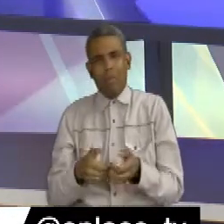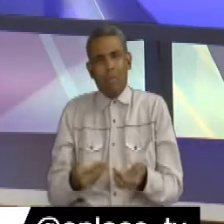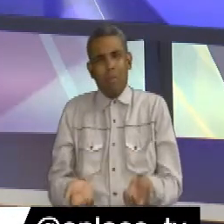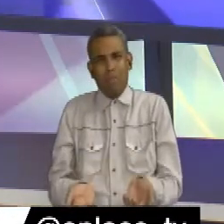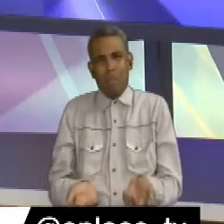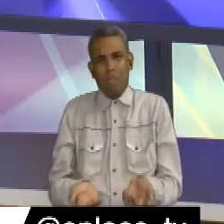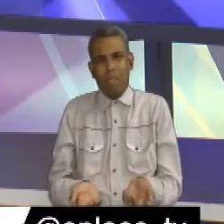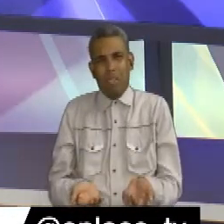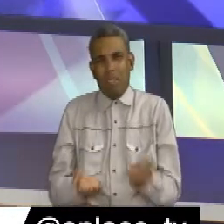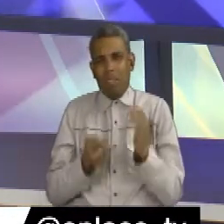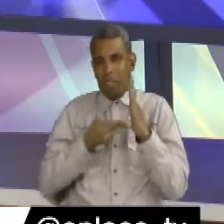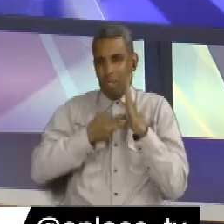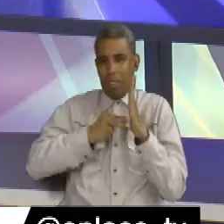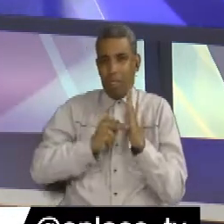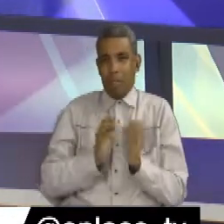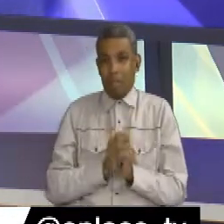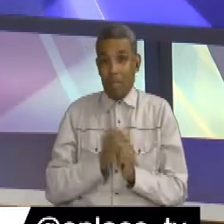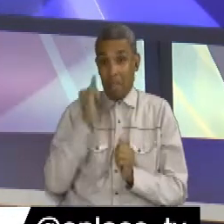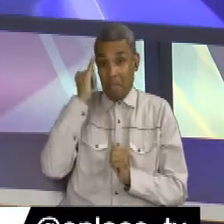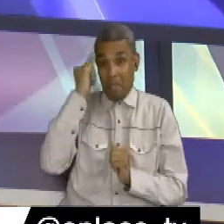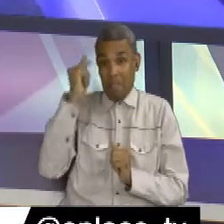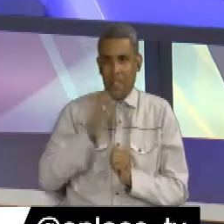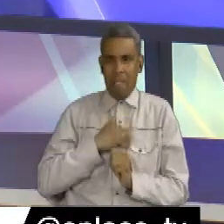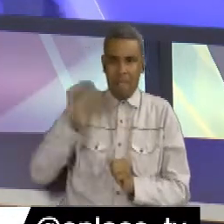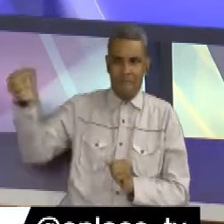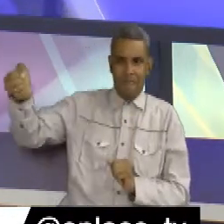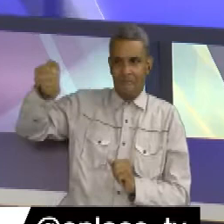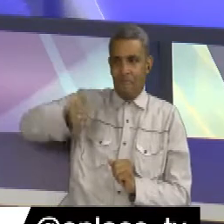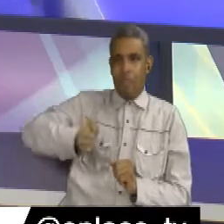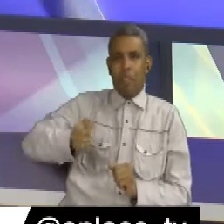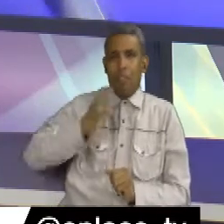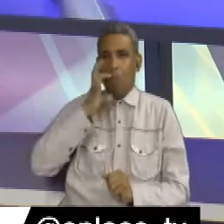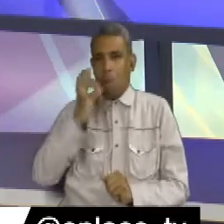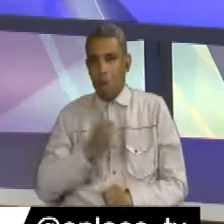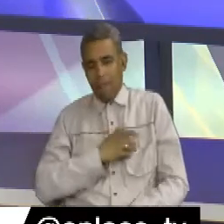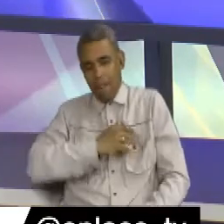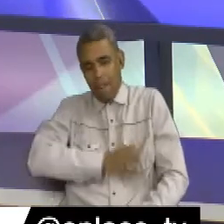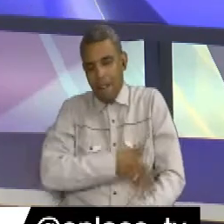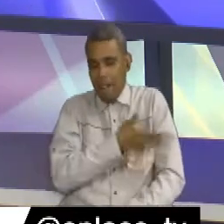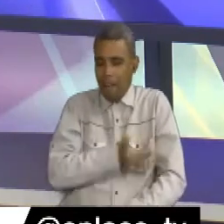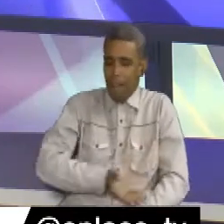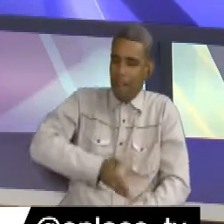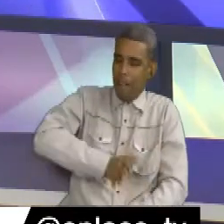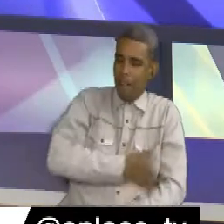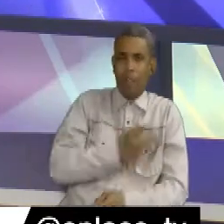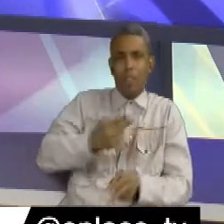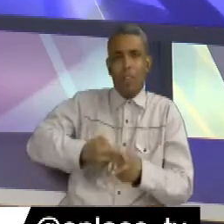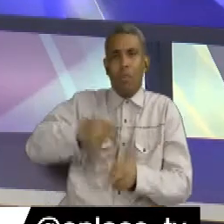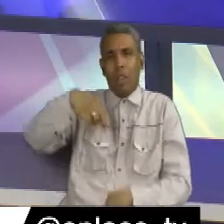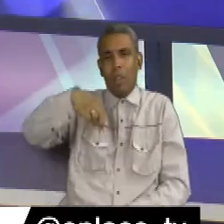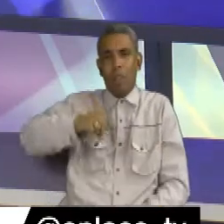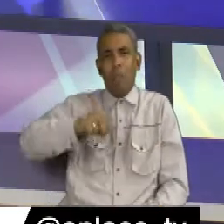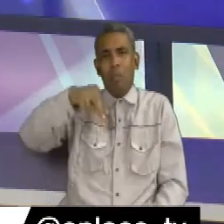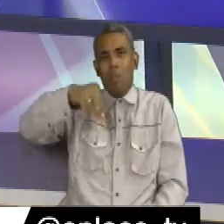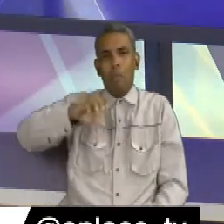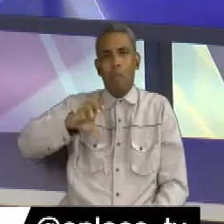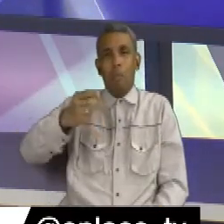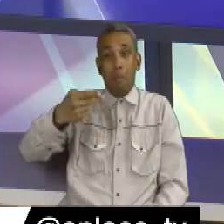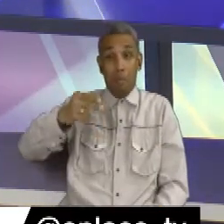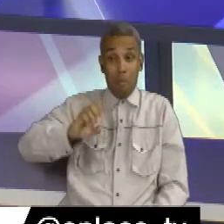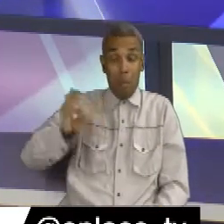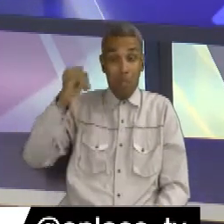traerá al artista vallenato Poncho Zuleta. Su presentación será en el Club Infantas a partir de las 7 de la noche. Hay que